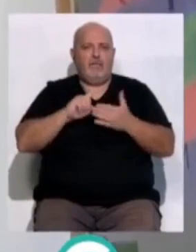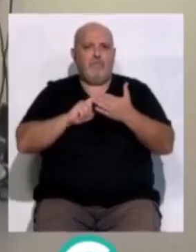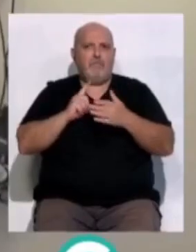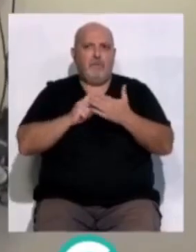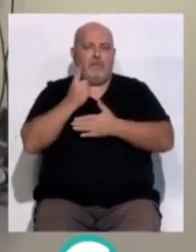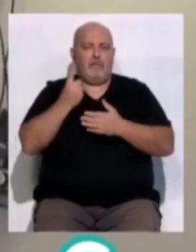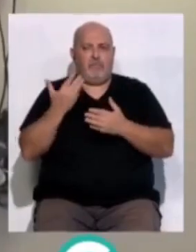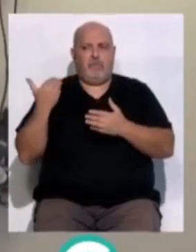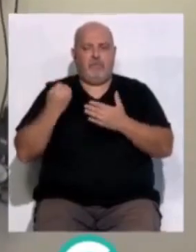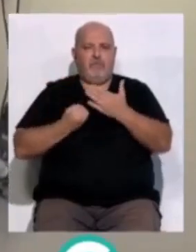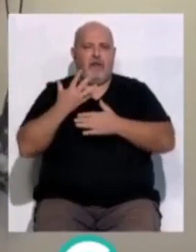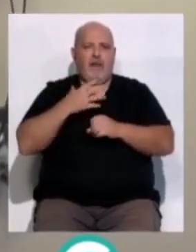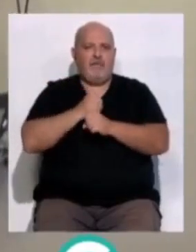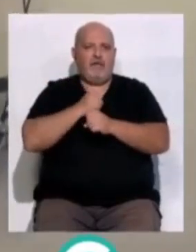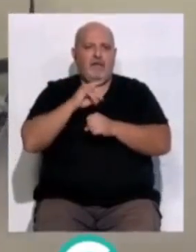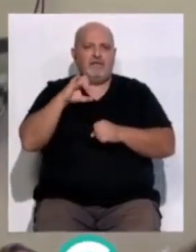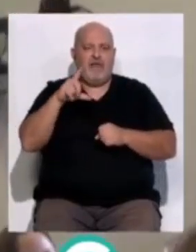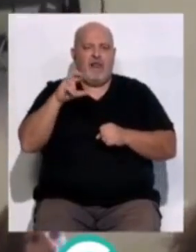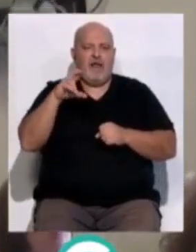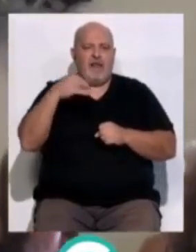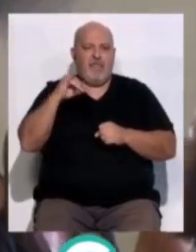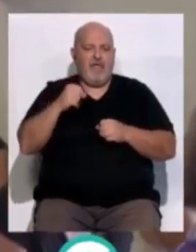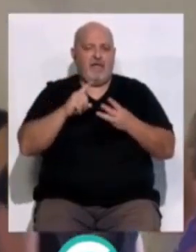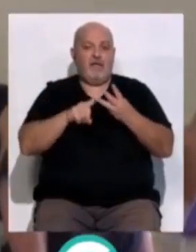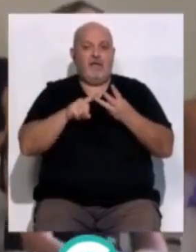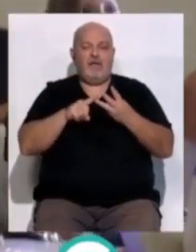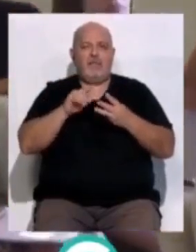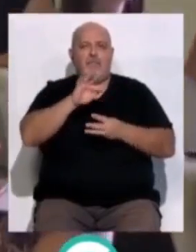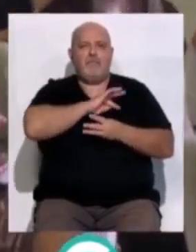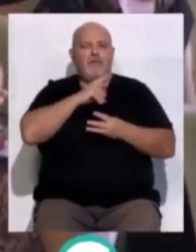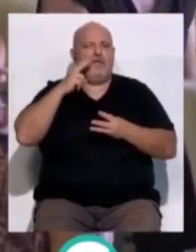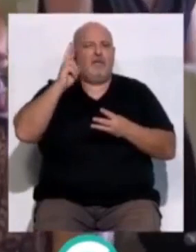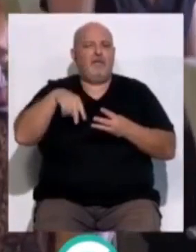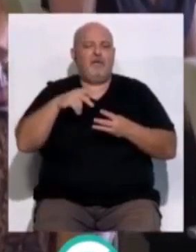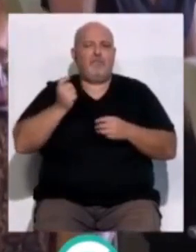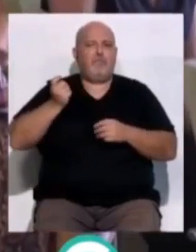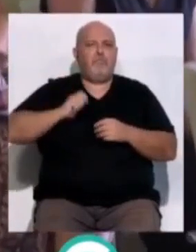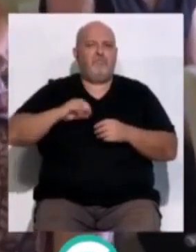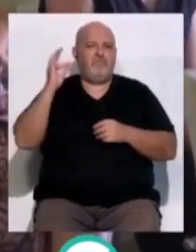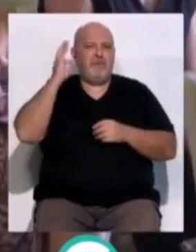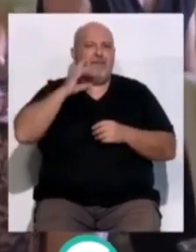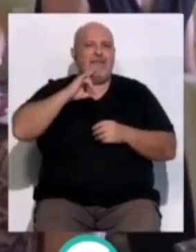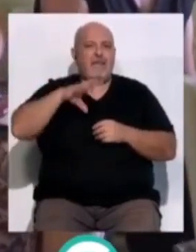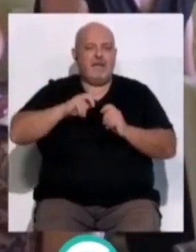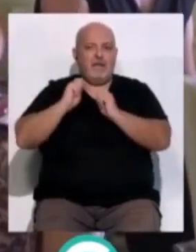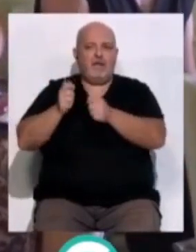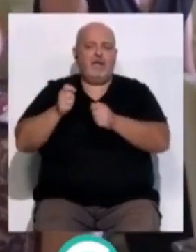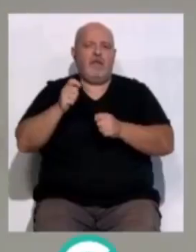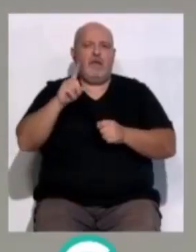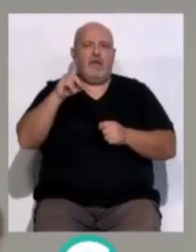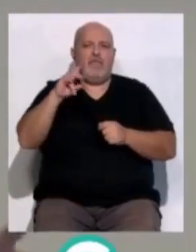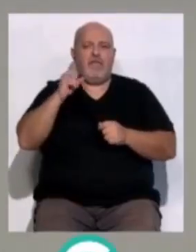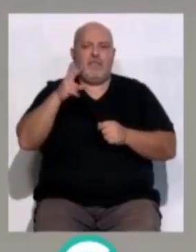emprendedora emergente, reconociendo la labor de Elizabeth García Roldán, y con el premio al reconocimiento profesional femenino, que ha sido para